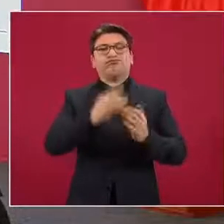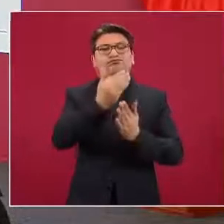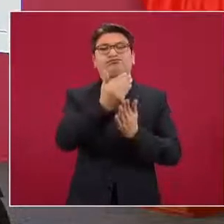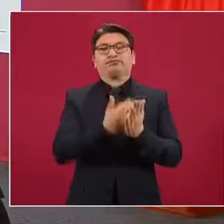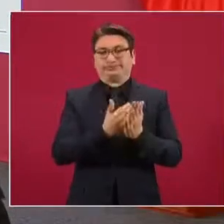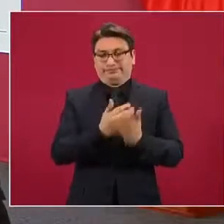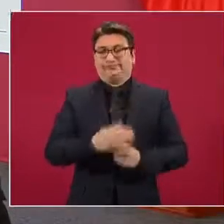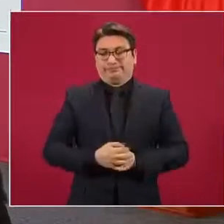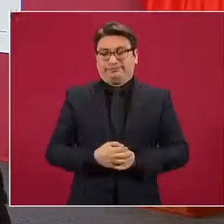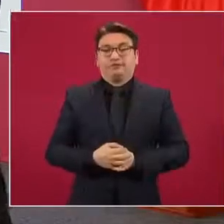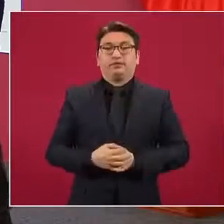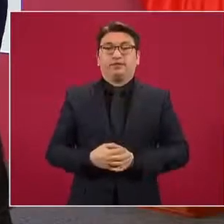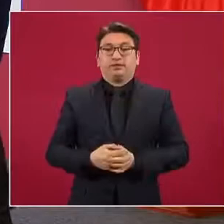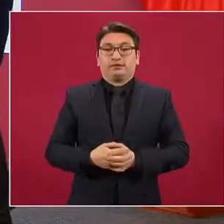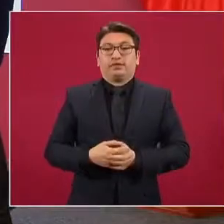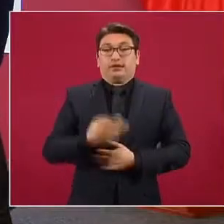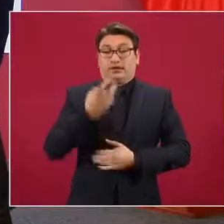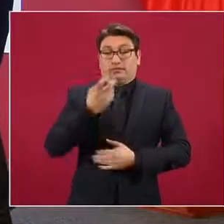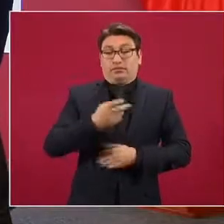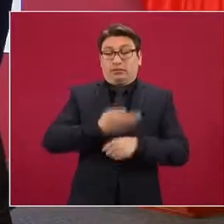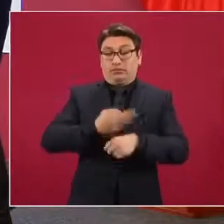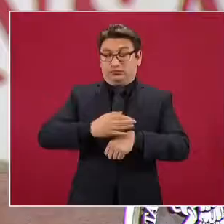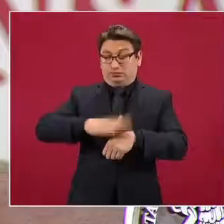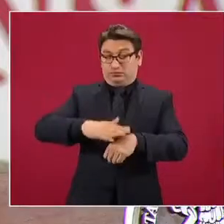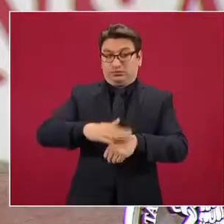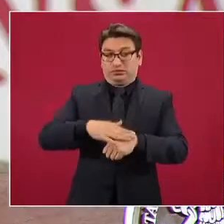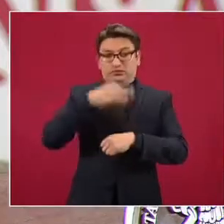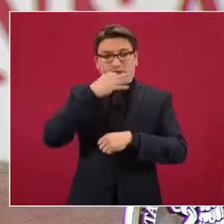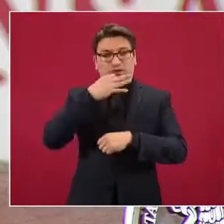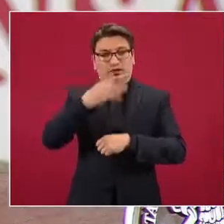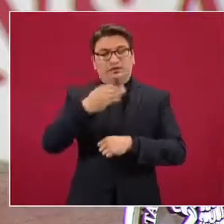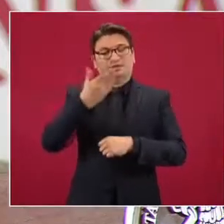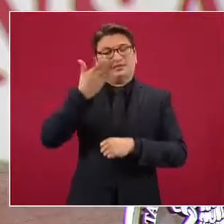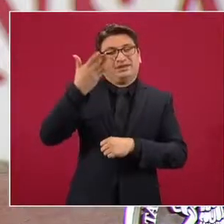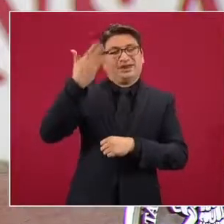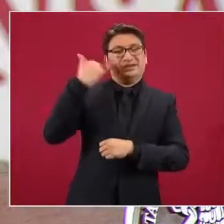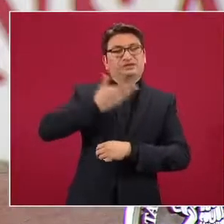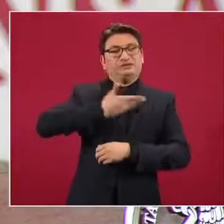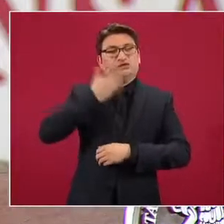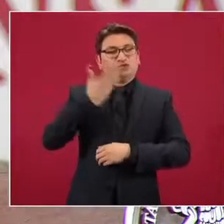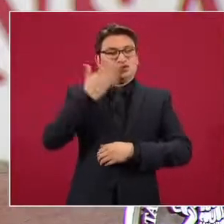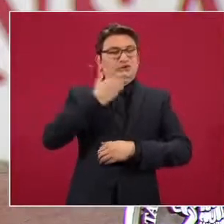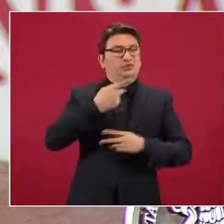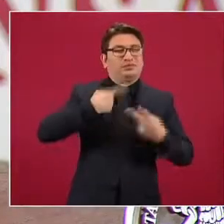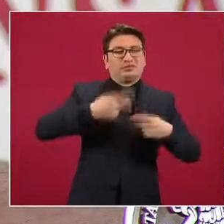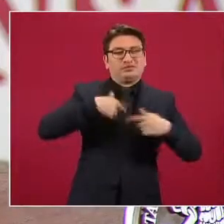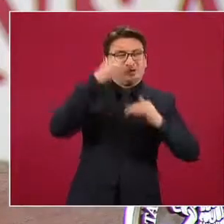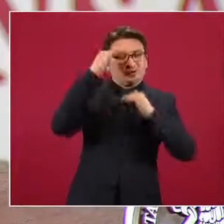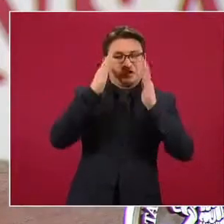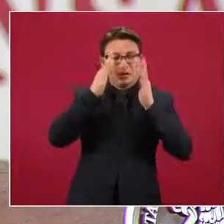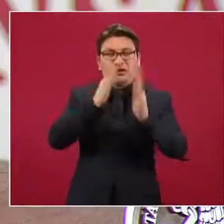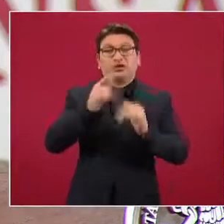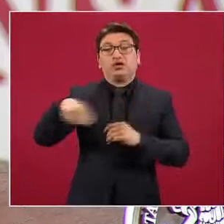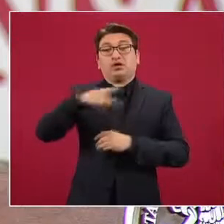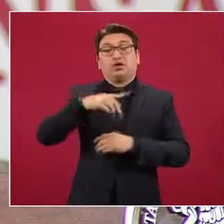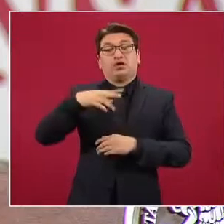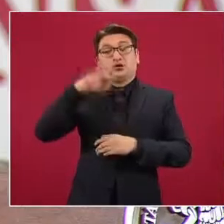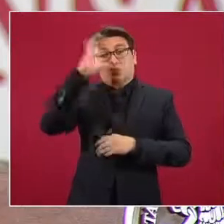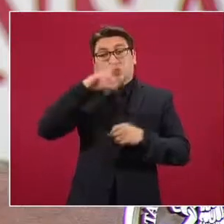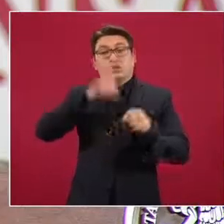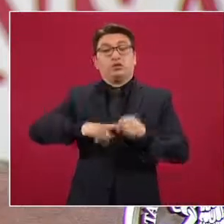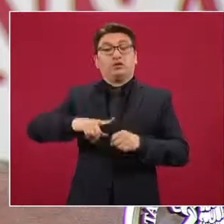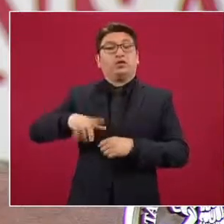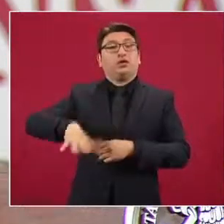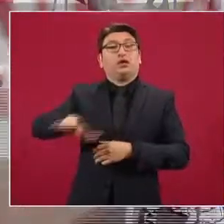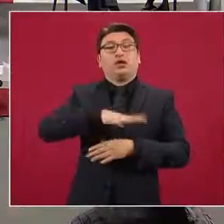Aquí una aclaración: en el momento en el que nos encontramos, el régimen neoliberal impuso una idea de que la cultura tradicional del pueblo mexicano era